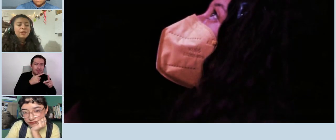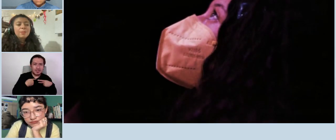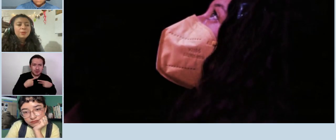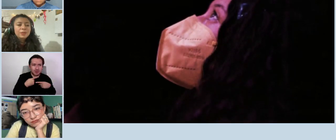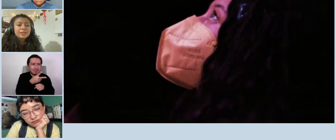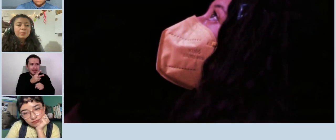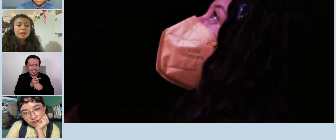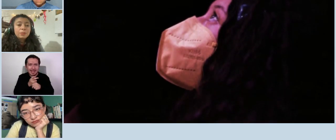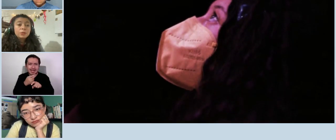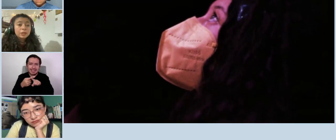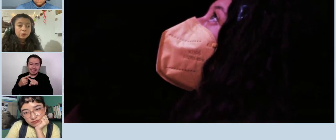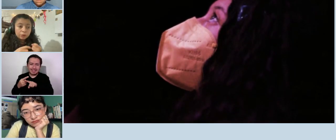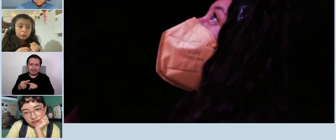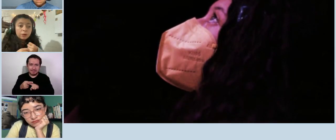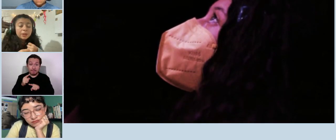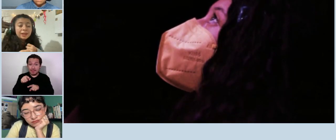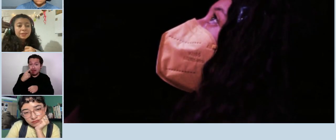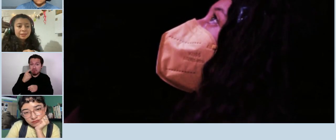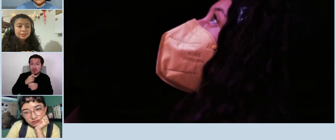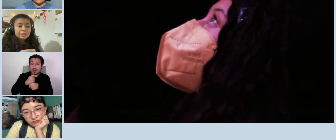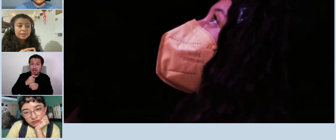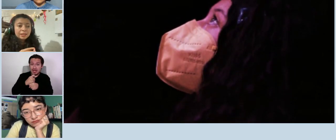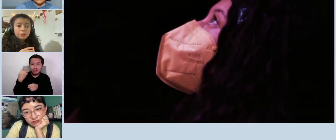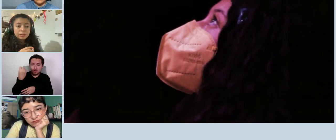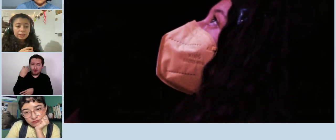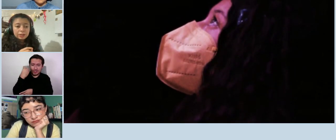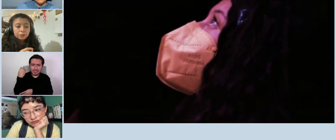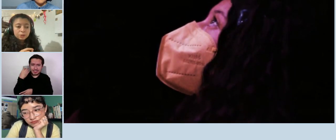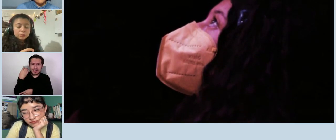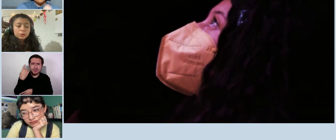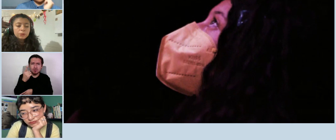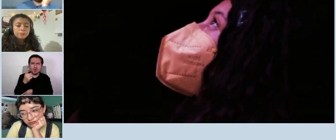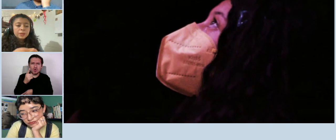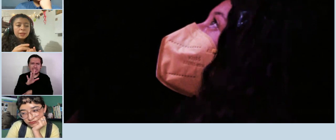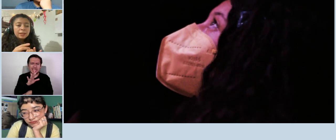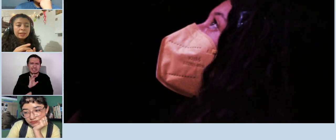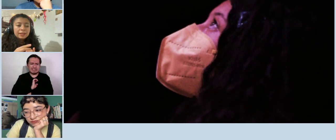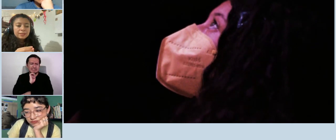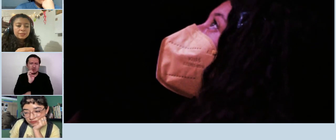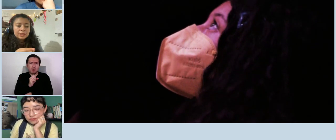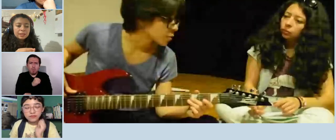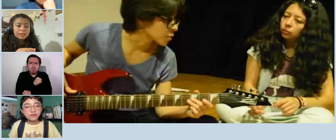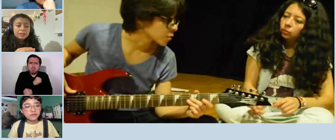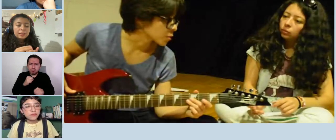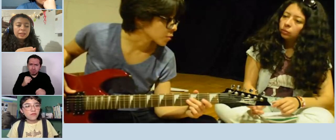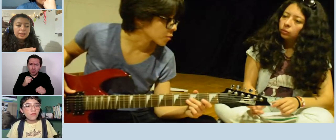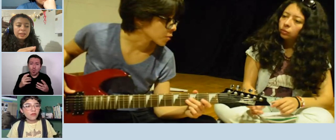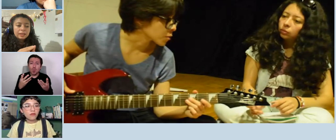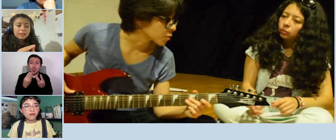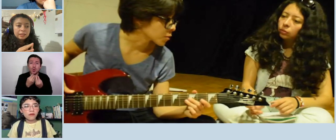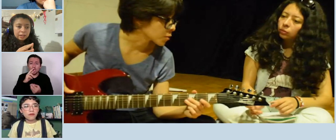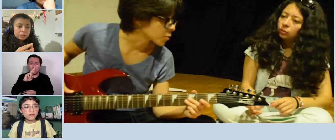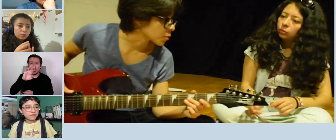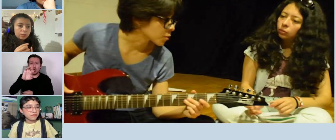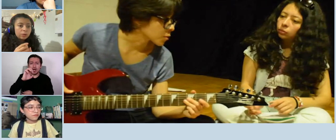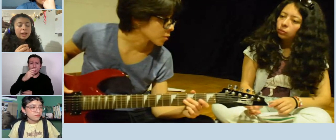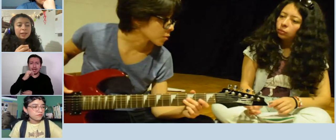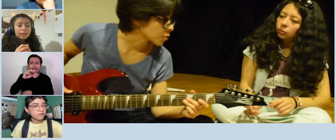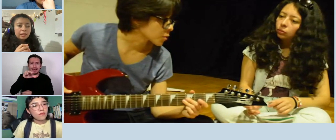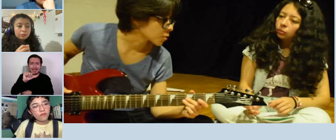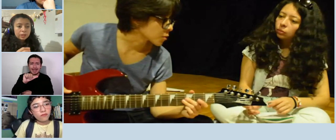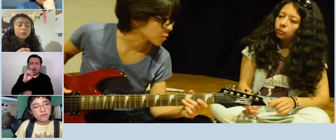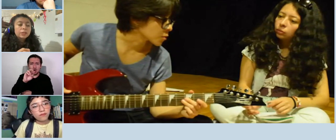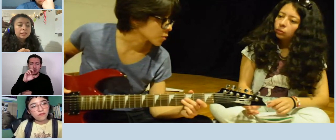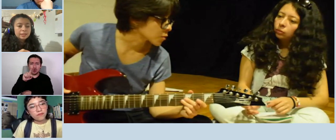primer ciclo de apuntes hablamos de gordofobia en las artes escénicas con Regina Orozco este de el derecho